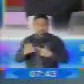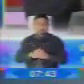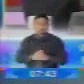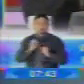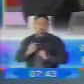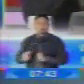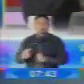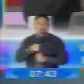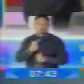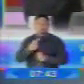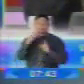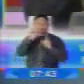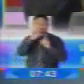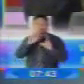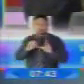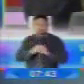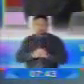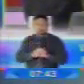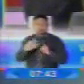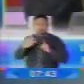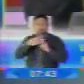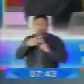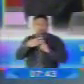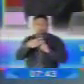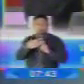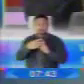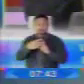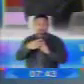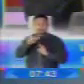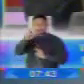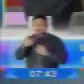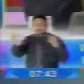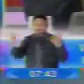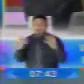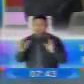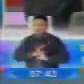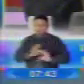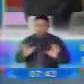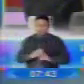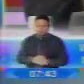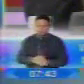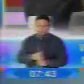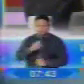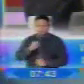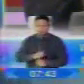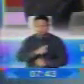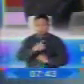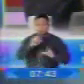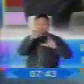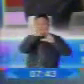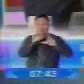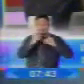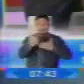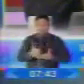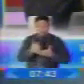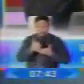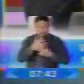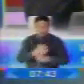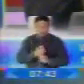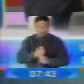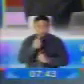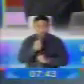posibilidad de hacerlo en línea. No hay ningún requerimiento de hacerlo de manera presencial, lo cual pues ayuda con la seguridad, pero además